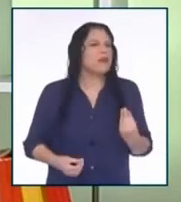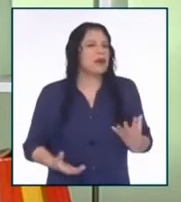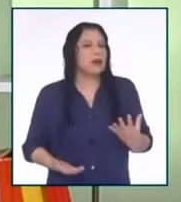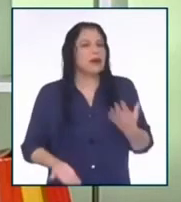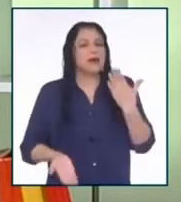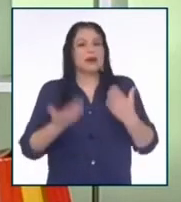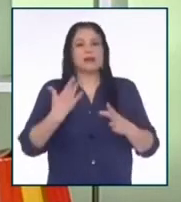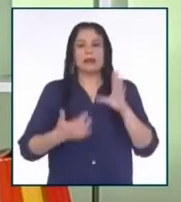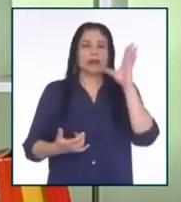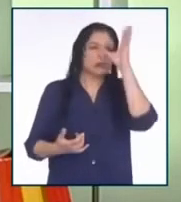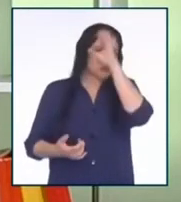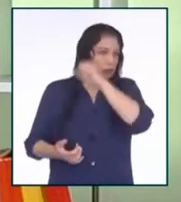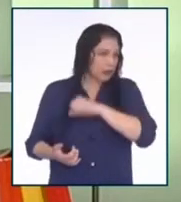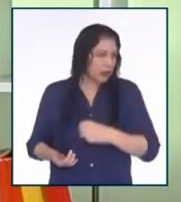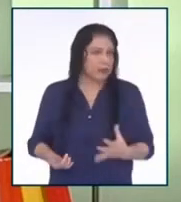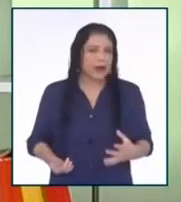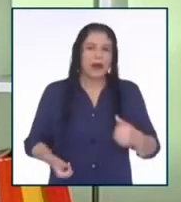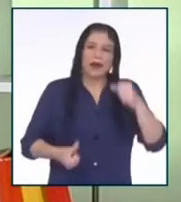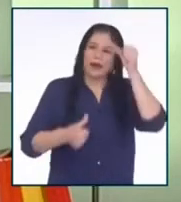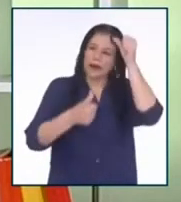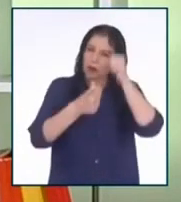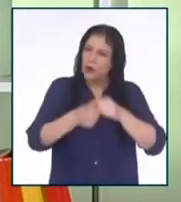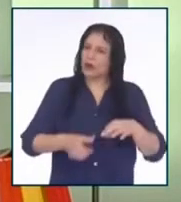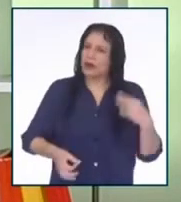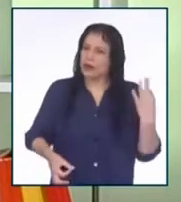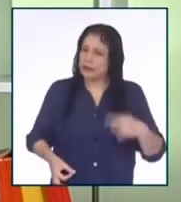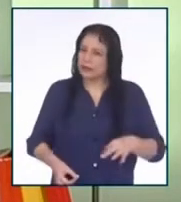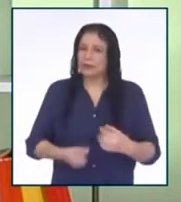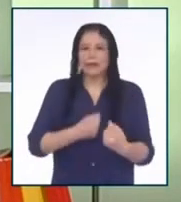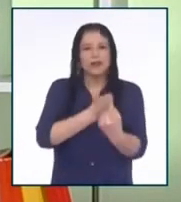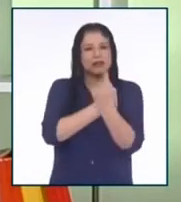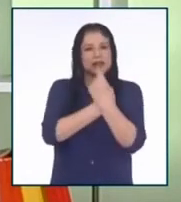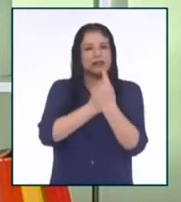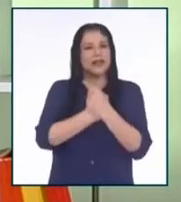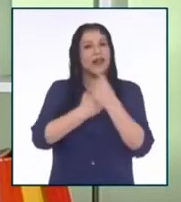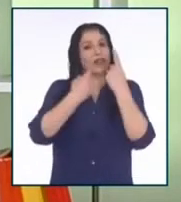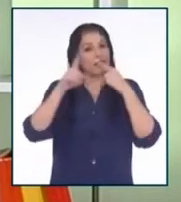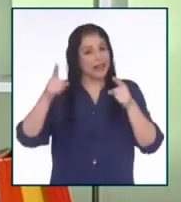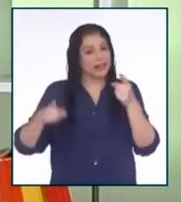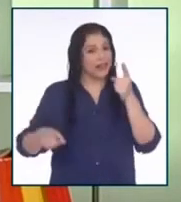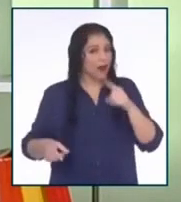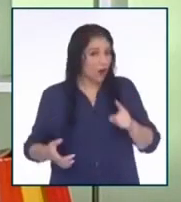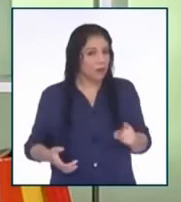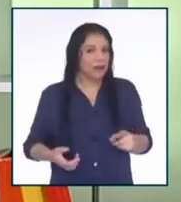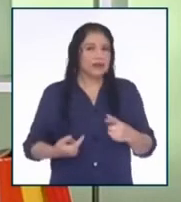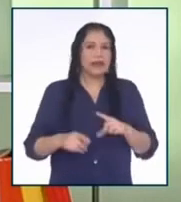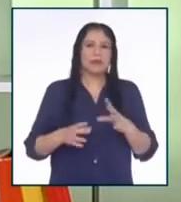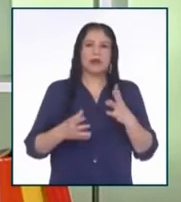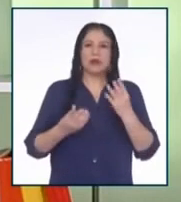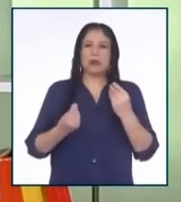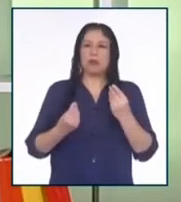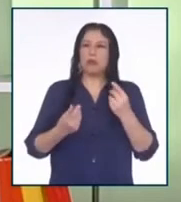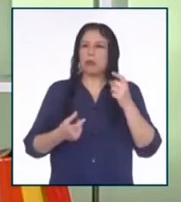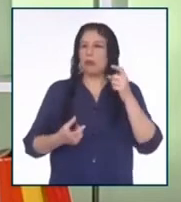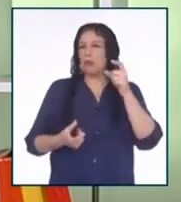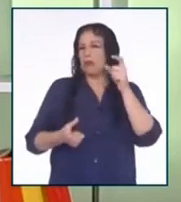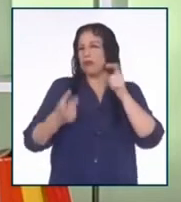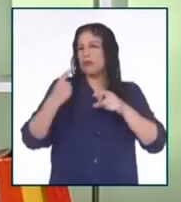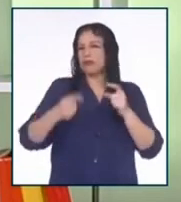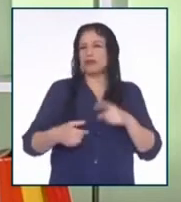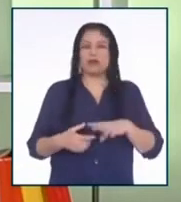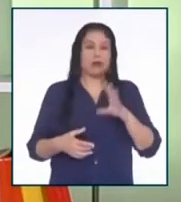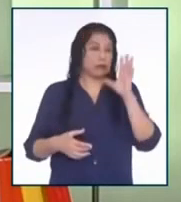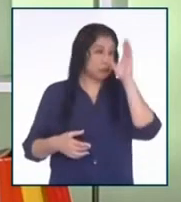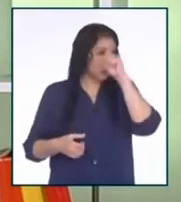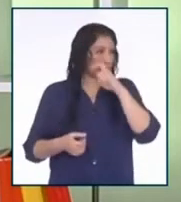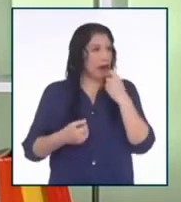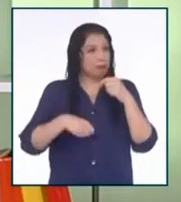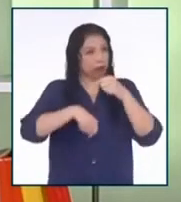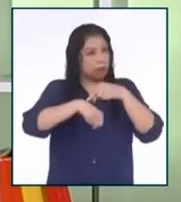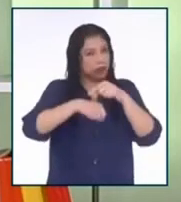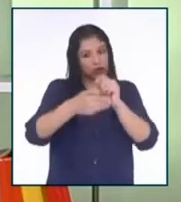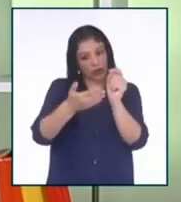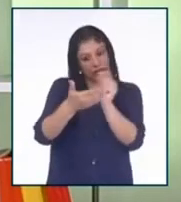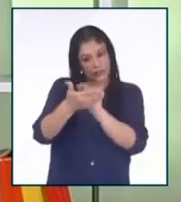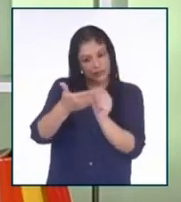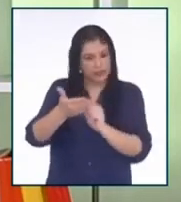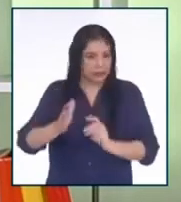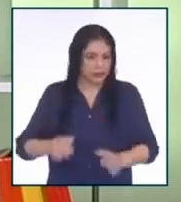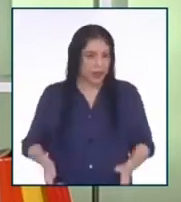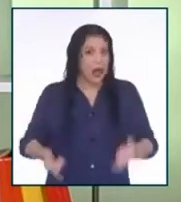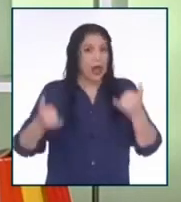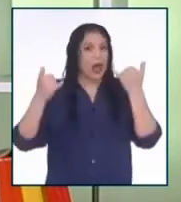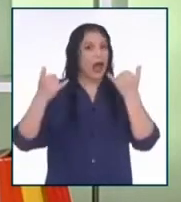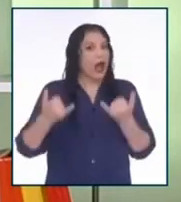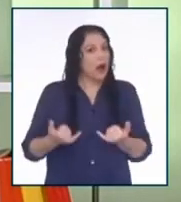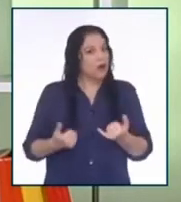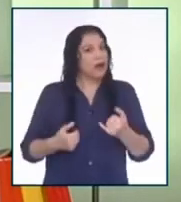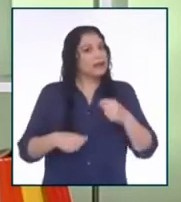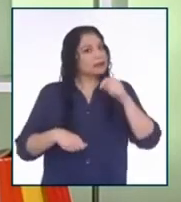nos olvidamos. Recuerdo que siempre nos ha enseñado los tipos de coma, pero muy pocos lo hemos puesto en práctica en nuestros textos cuando escribimos. Es hora